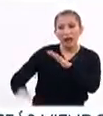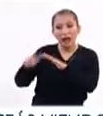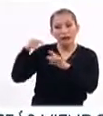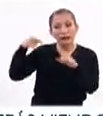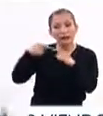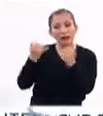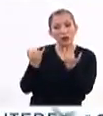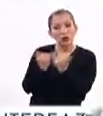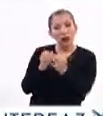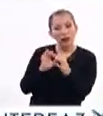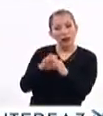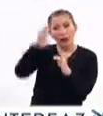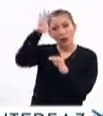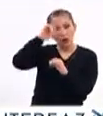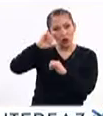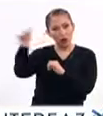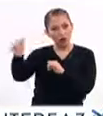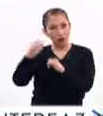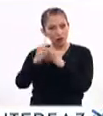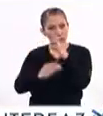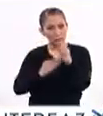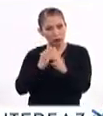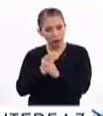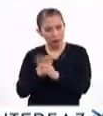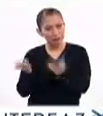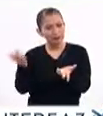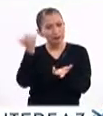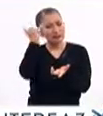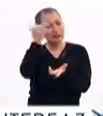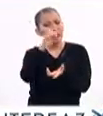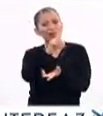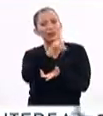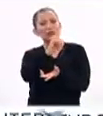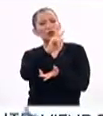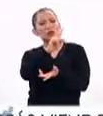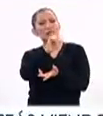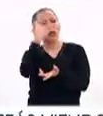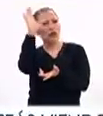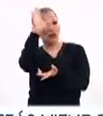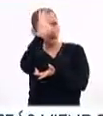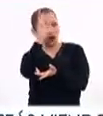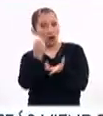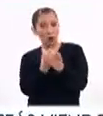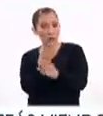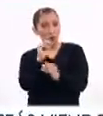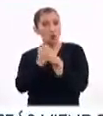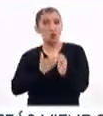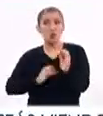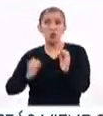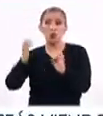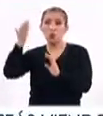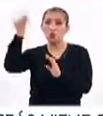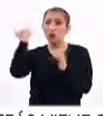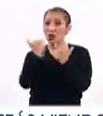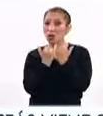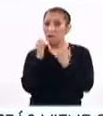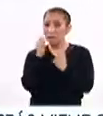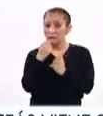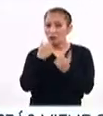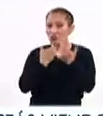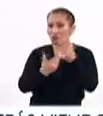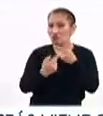puntos en común y de acuerdo con otras realidades. El concepto de diplomacia cultural no es nuevo, pues es tan antiguo como la diplomacia